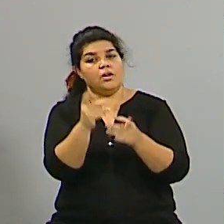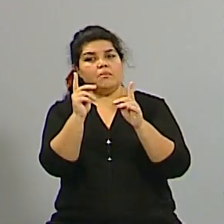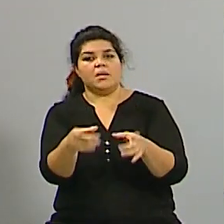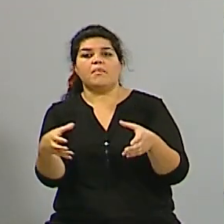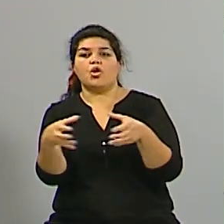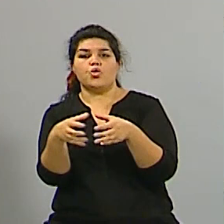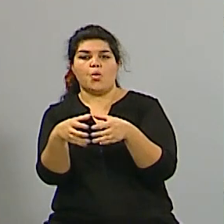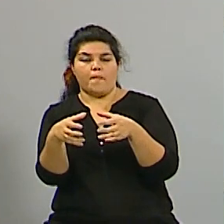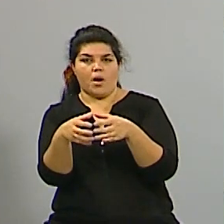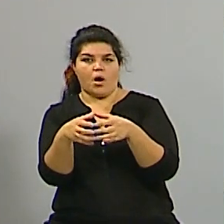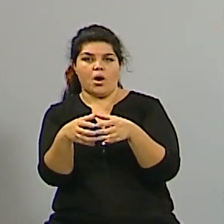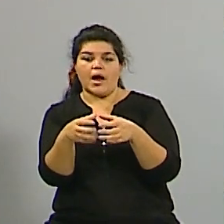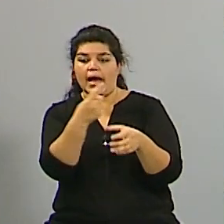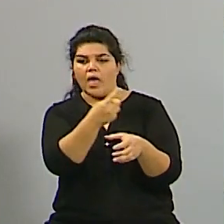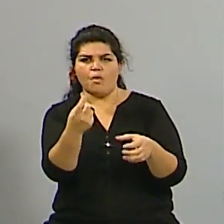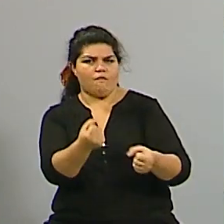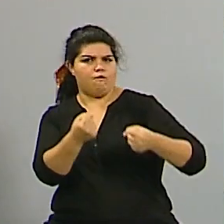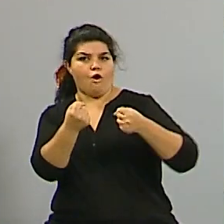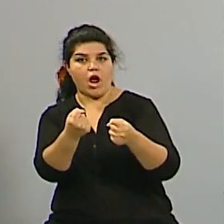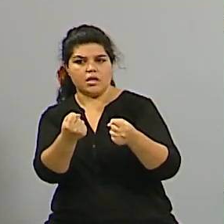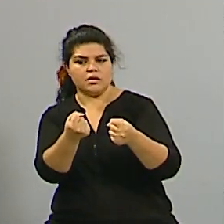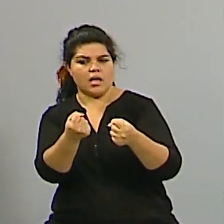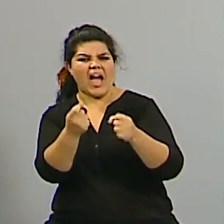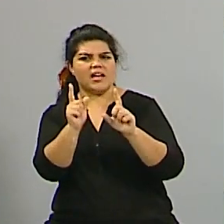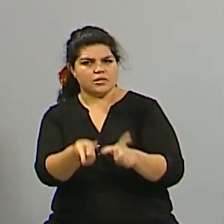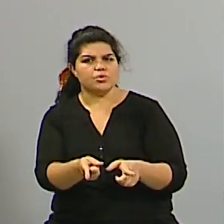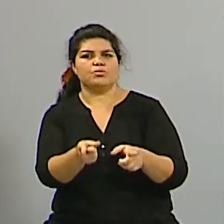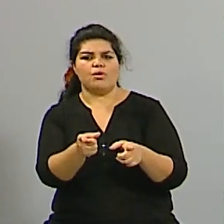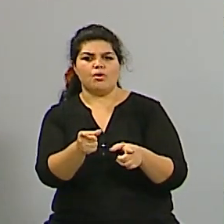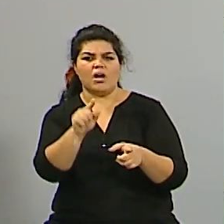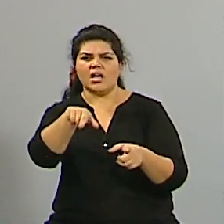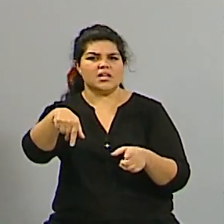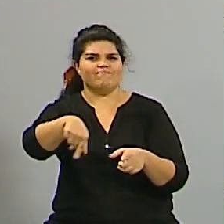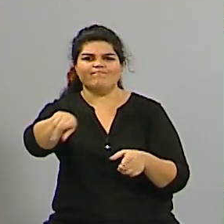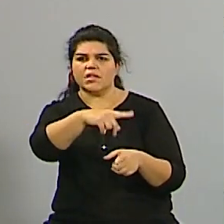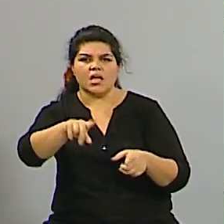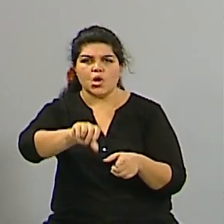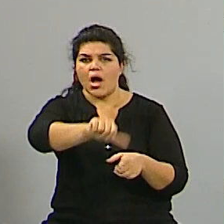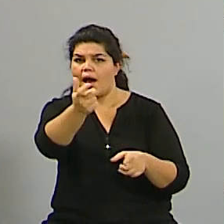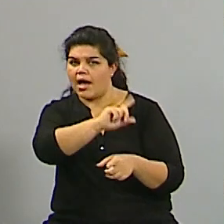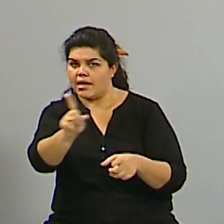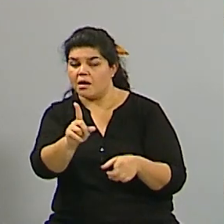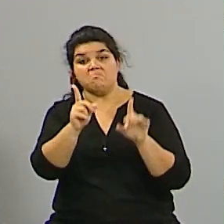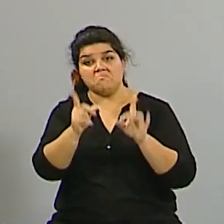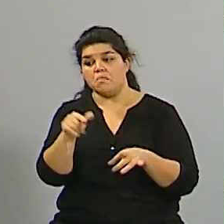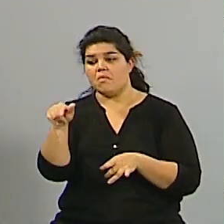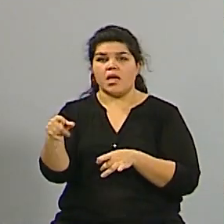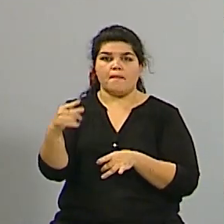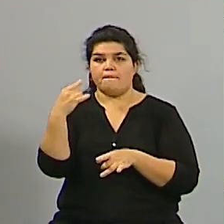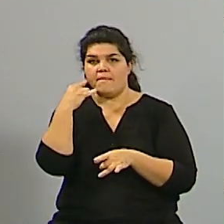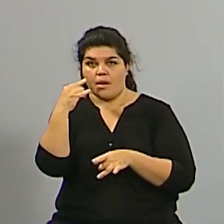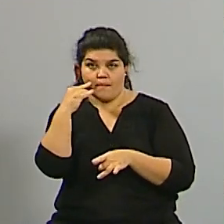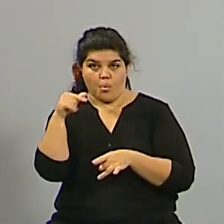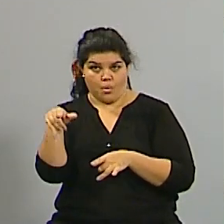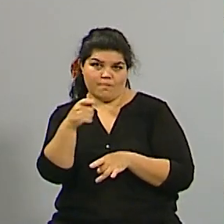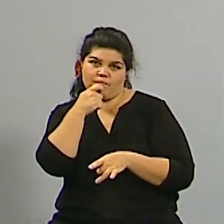político más fuerte de cada uno de sus frentes, tuvieron resultados adversos. Es el caso del departamento de Maipú, lo